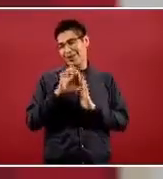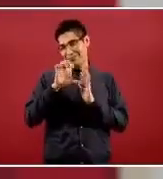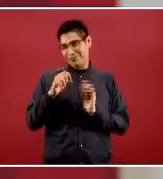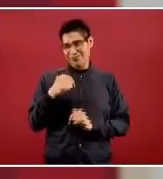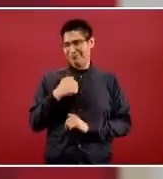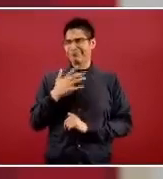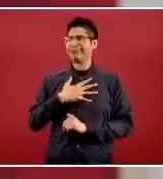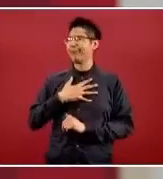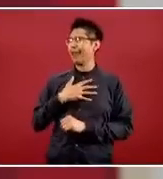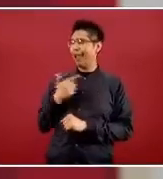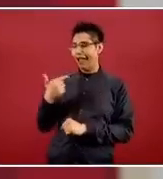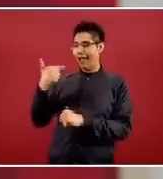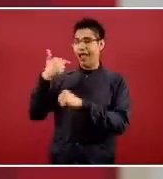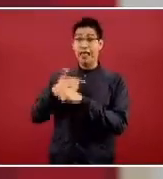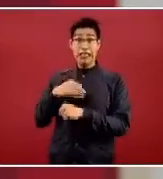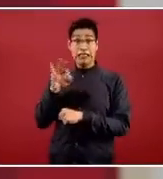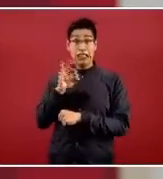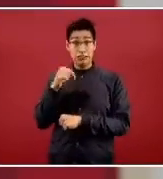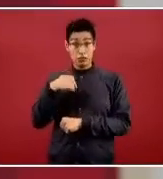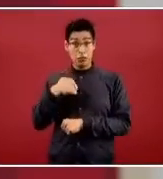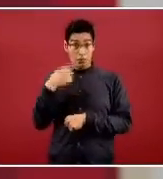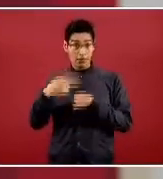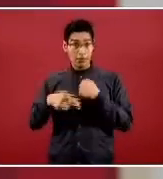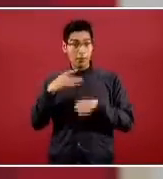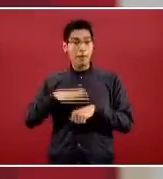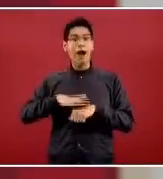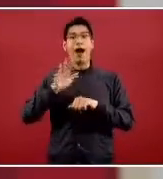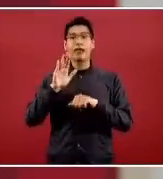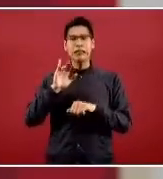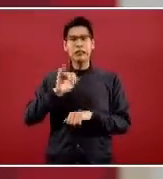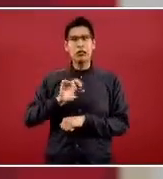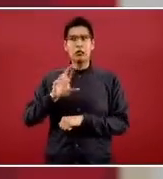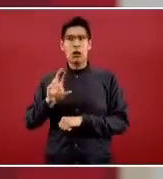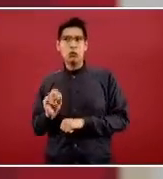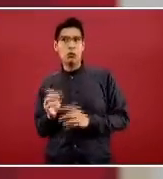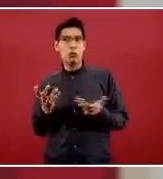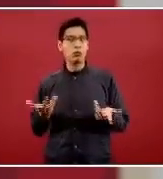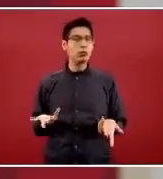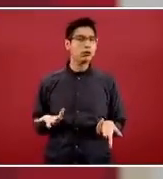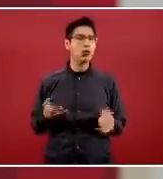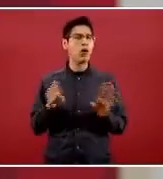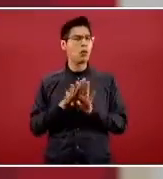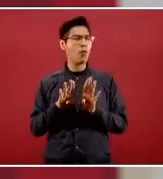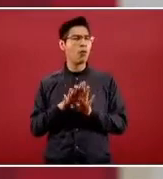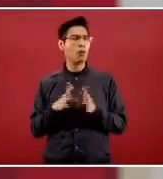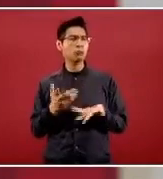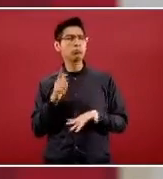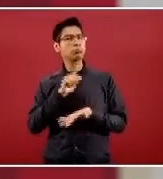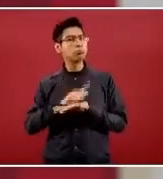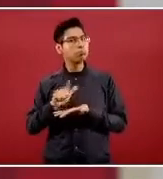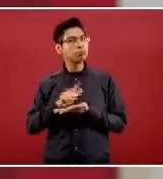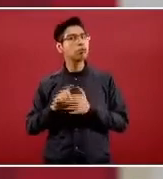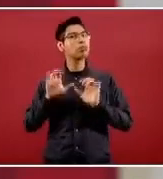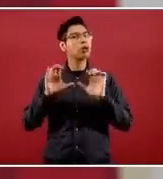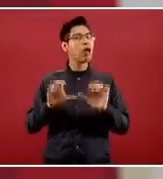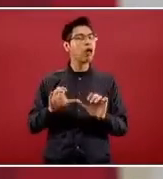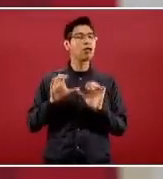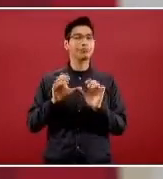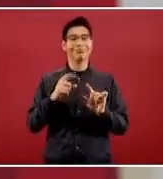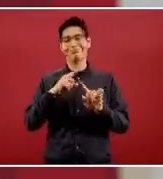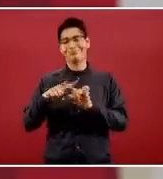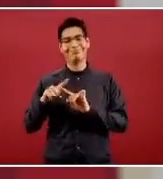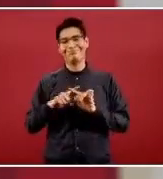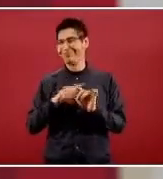mayor riesgo en materia de coronavirus. Y la disponibilidad que tenemos ahorita ya